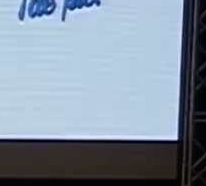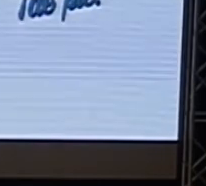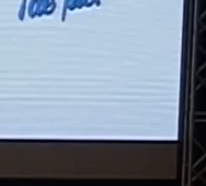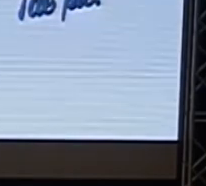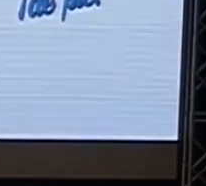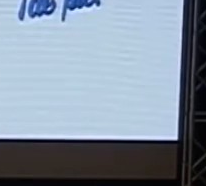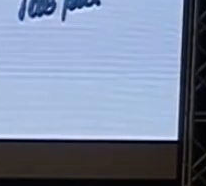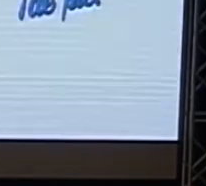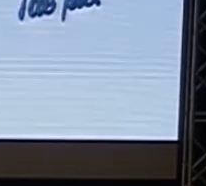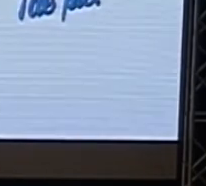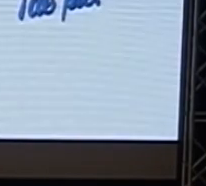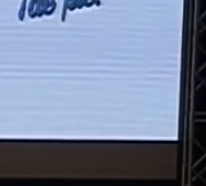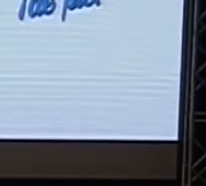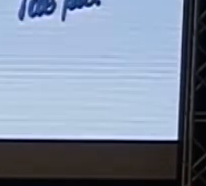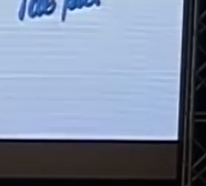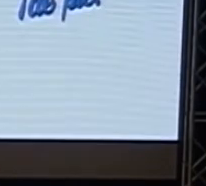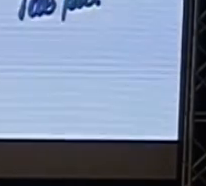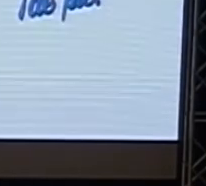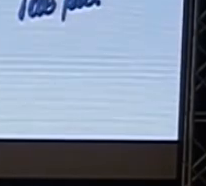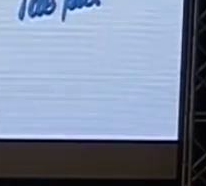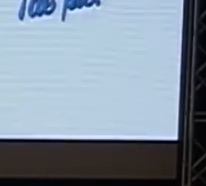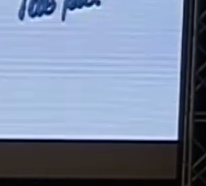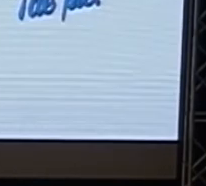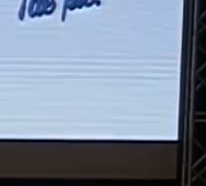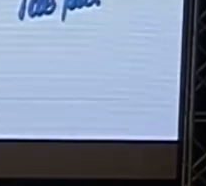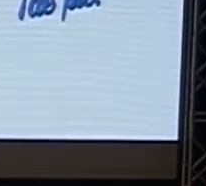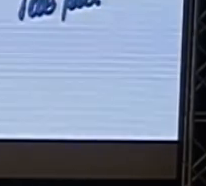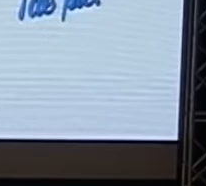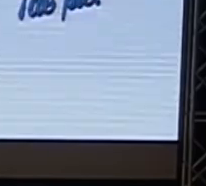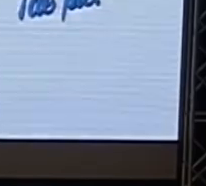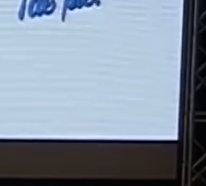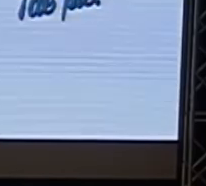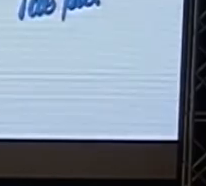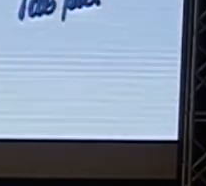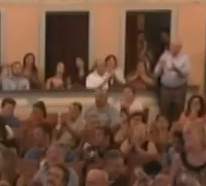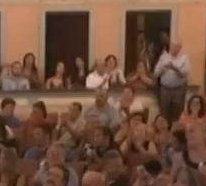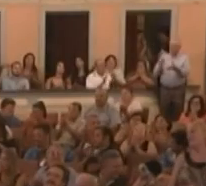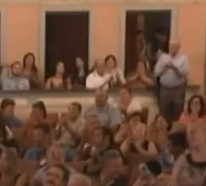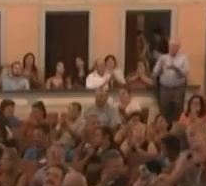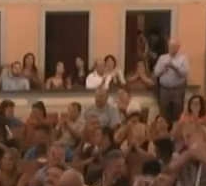reencontramos el 1 de marzo del 2019. Muchas gracias, tengan buenas noches.